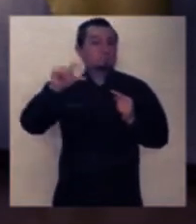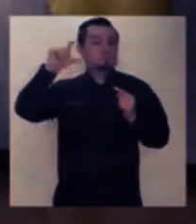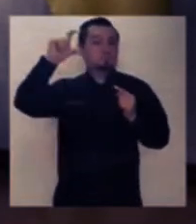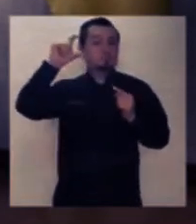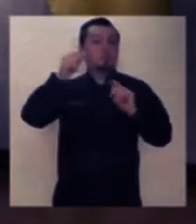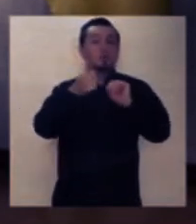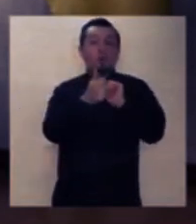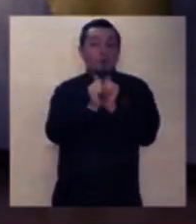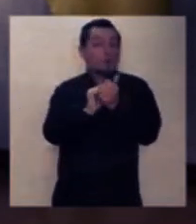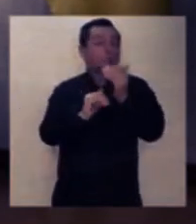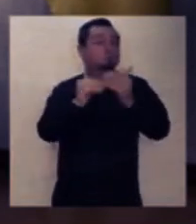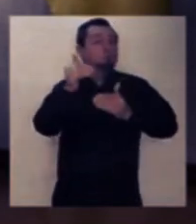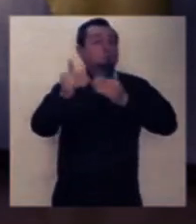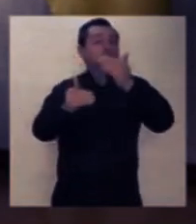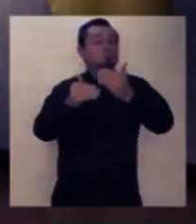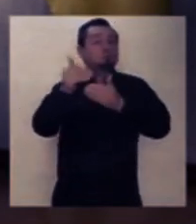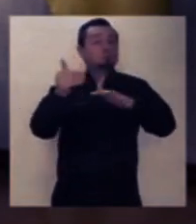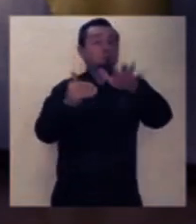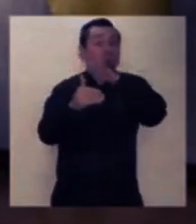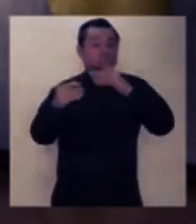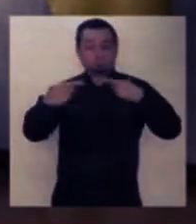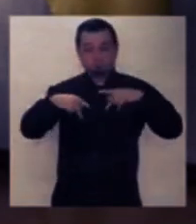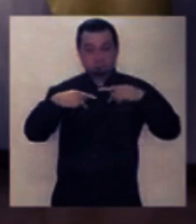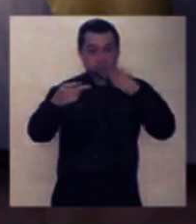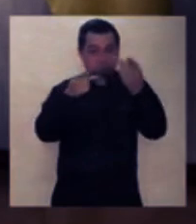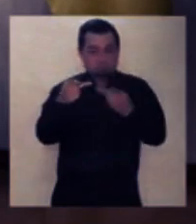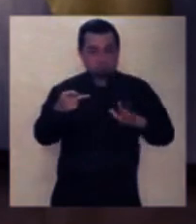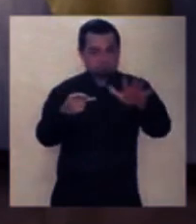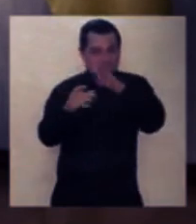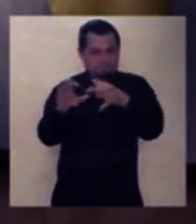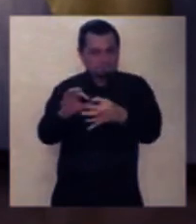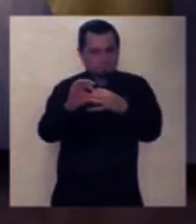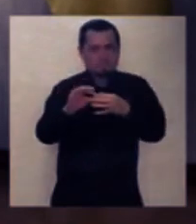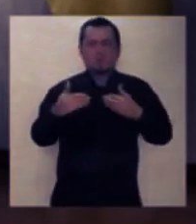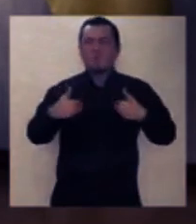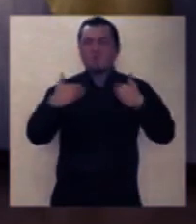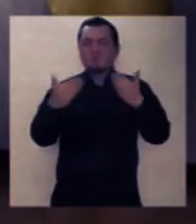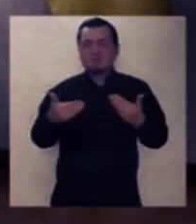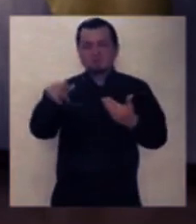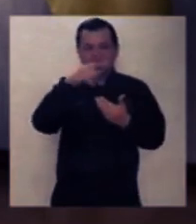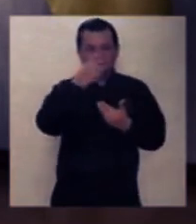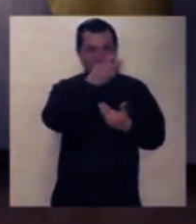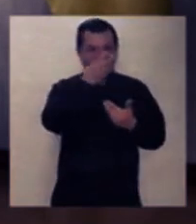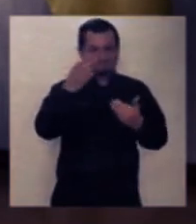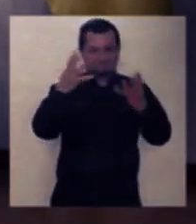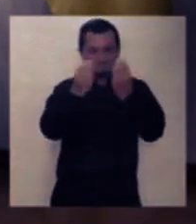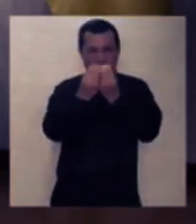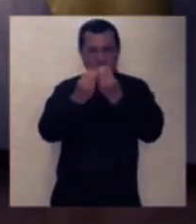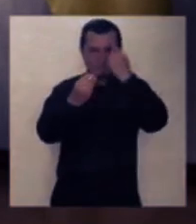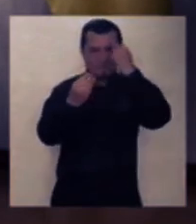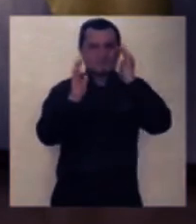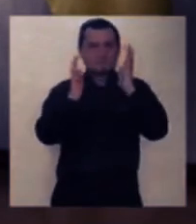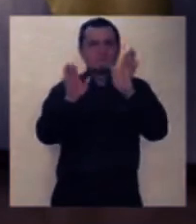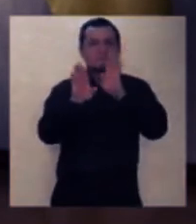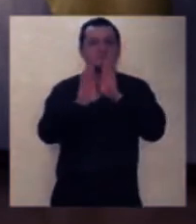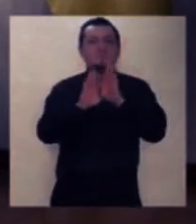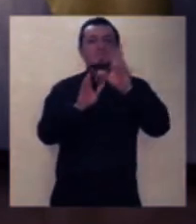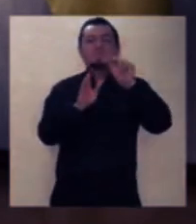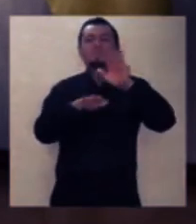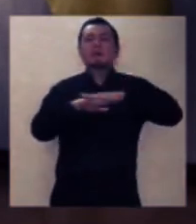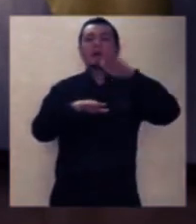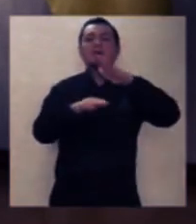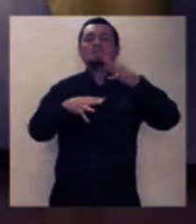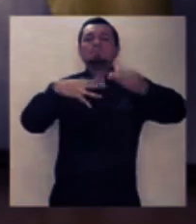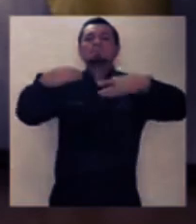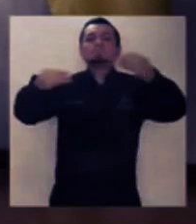en condiciones de iniciar paso a paso la apertura de actividades que hoy están suspendidas. Confiamos que de esta manera podrá cortarse la